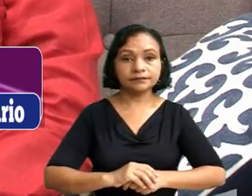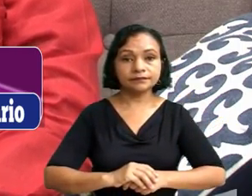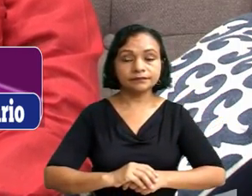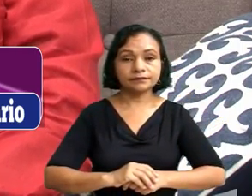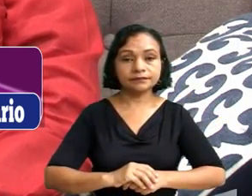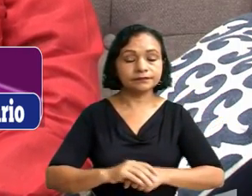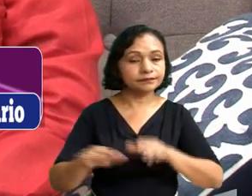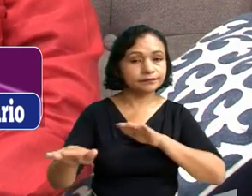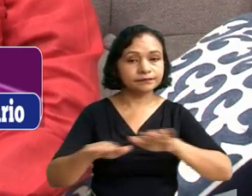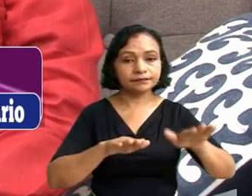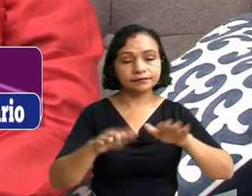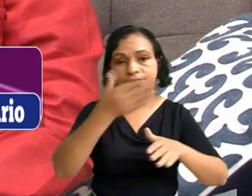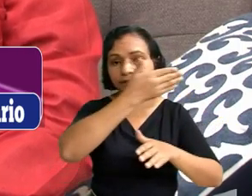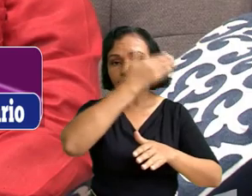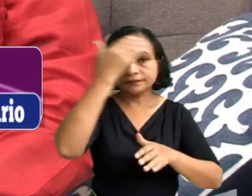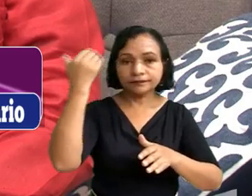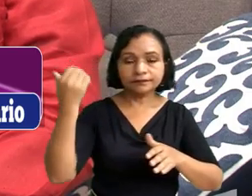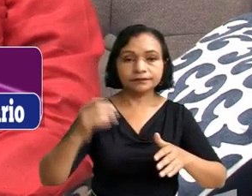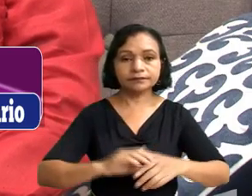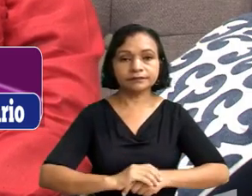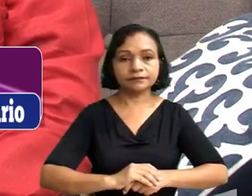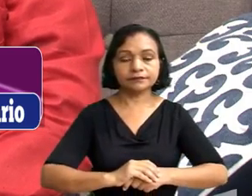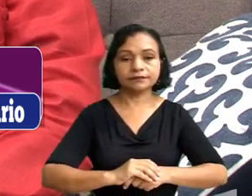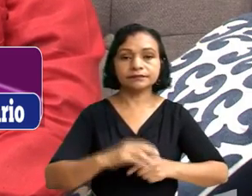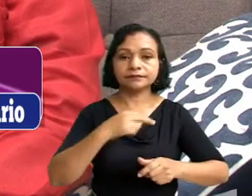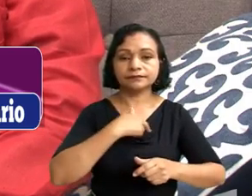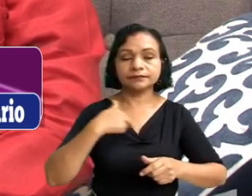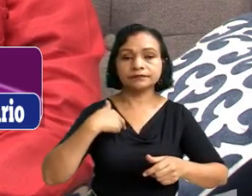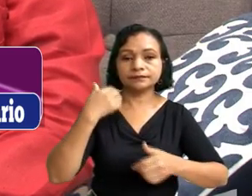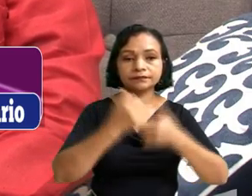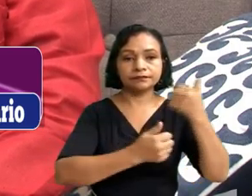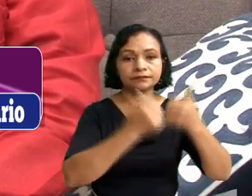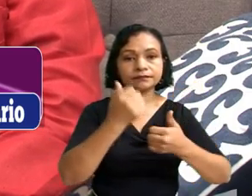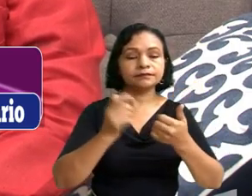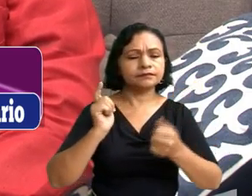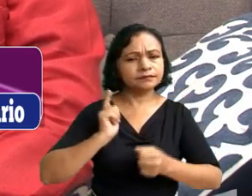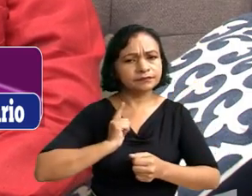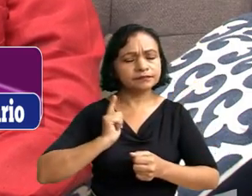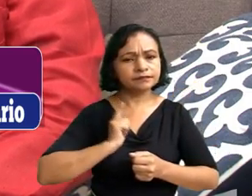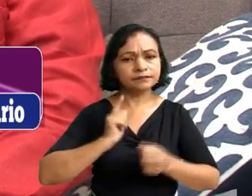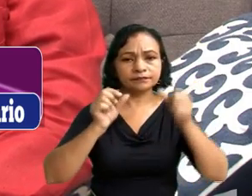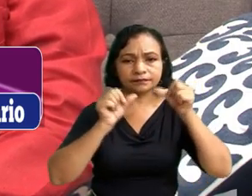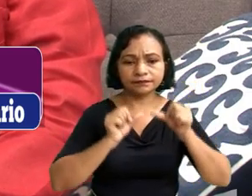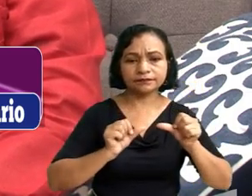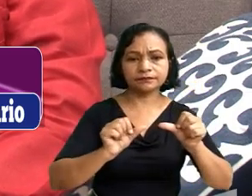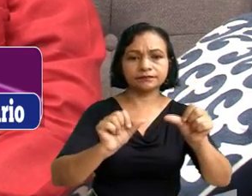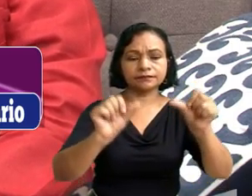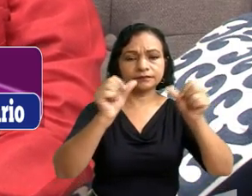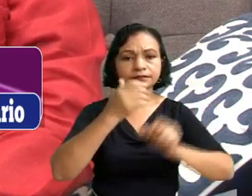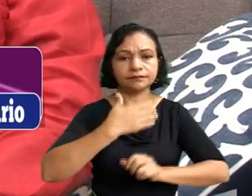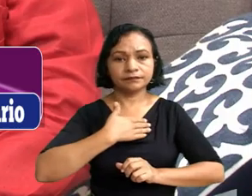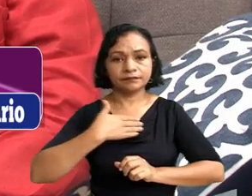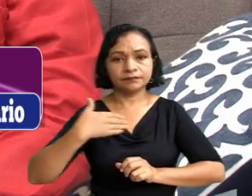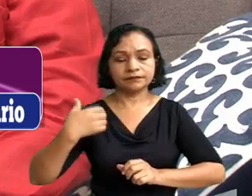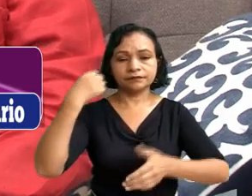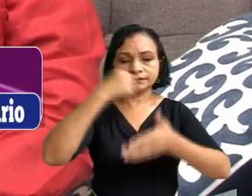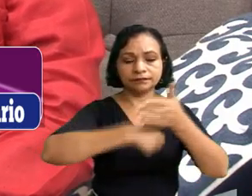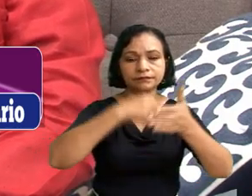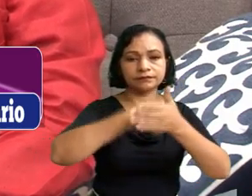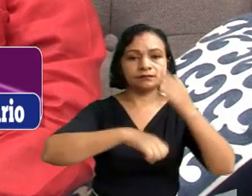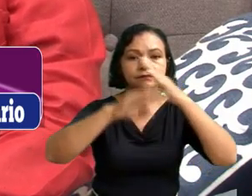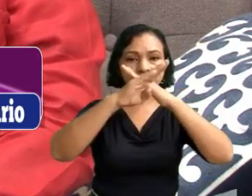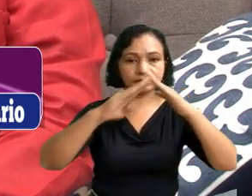pues no podemos olvidar de lo sucedido y tenemos que seguirnos preparando mejor para luchar por la